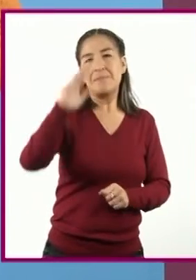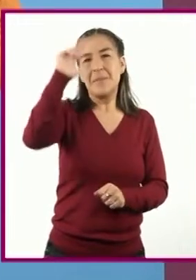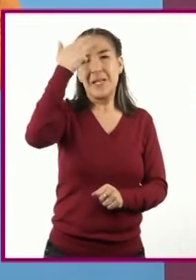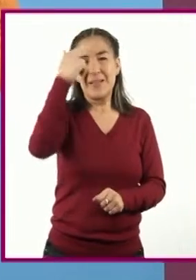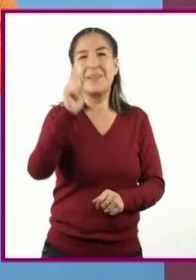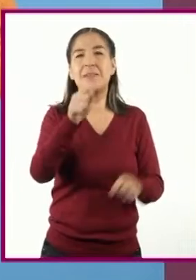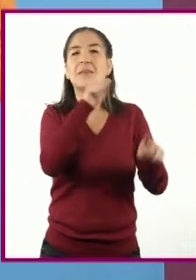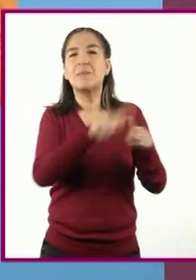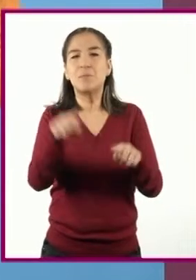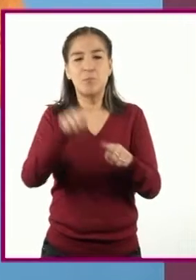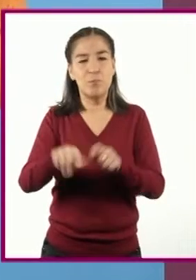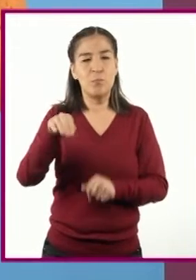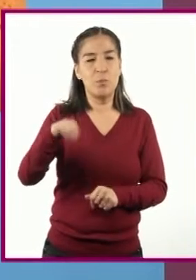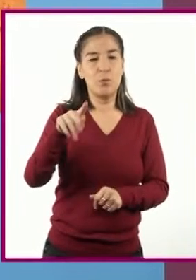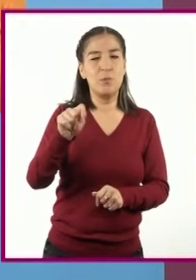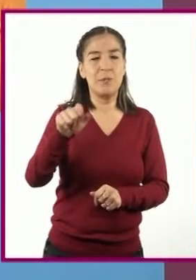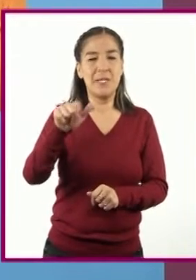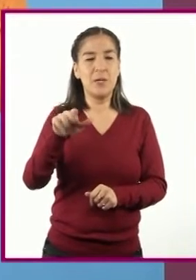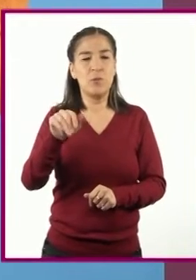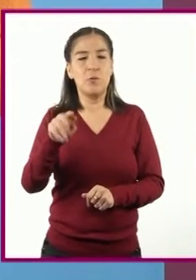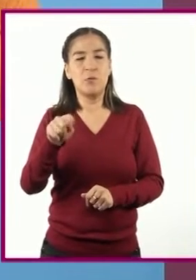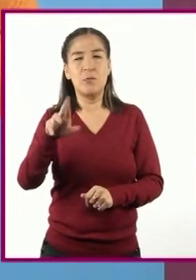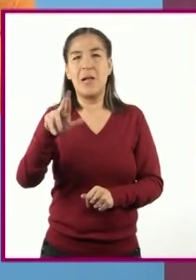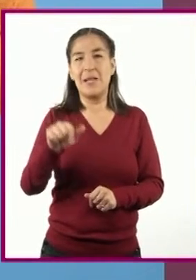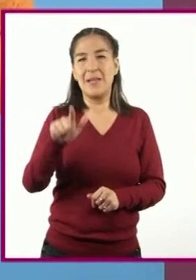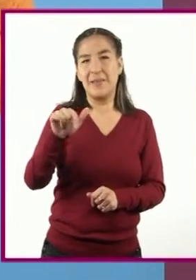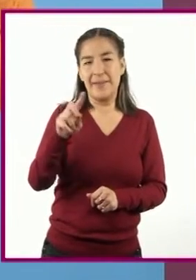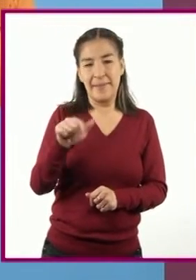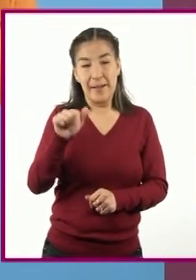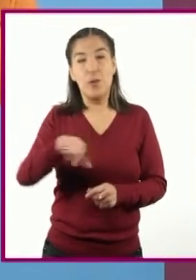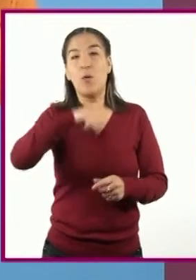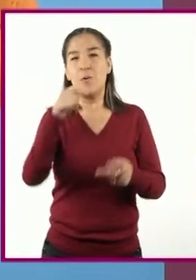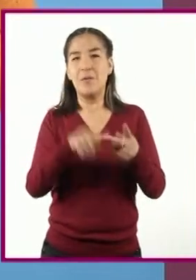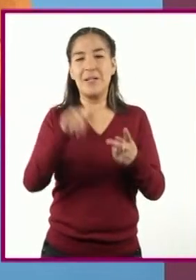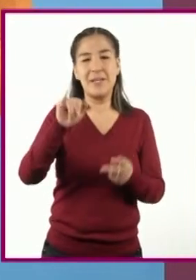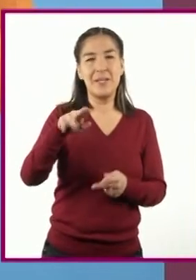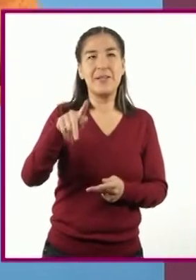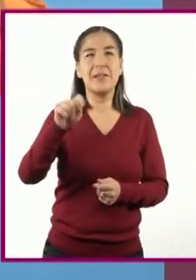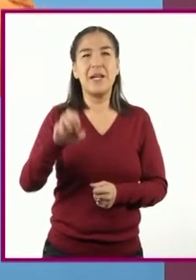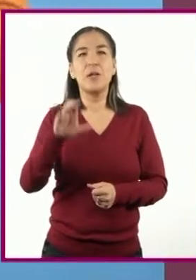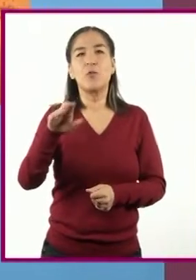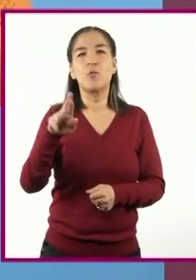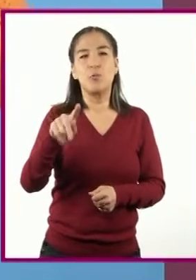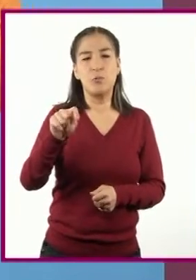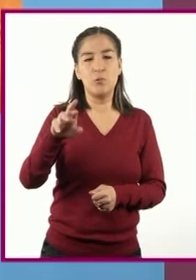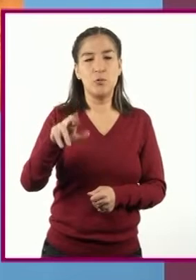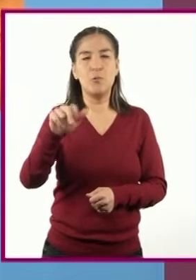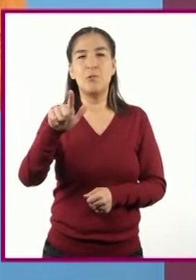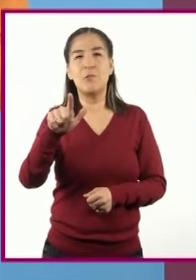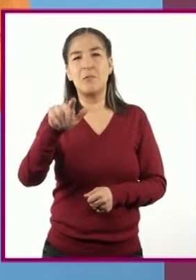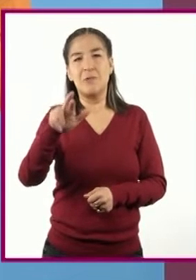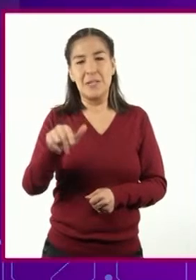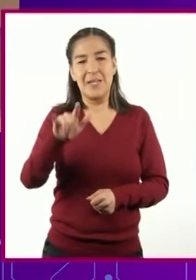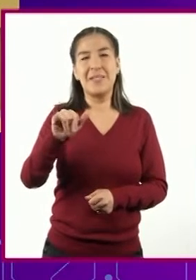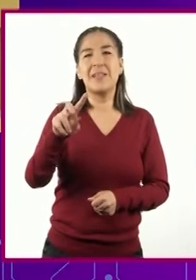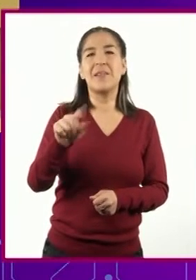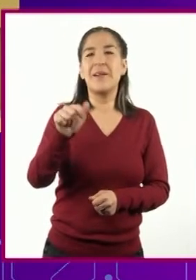la multiculturalidad y la interculturalidad son dos conceptos ligados entre